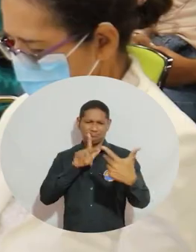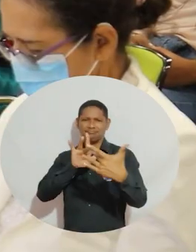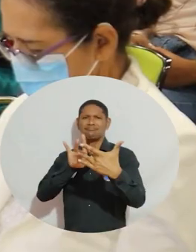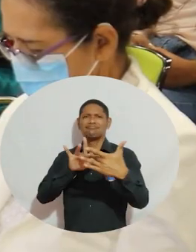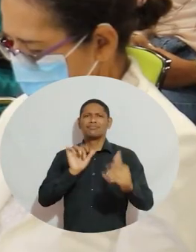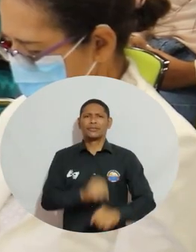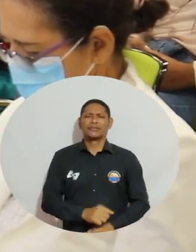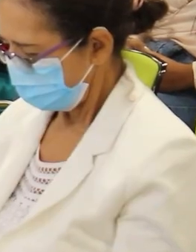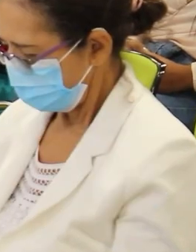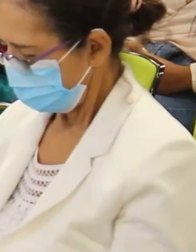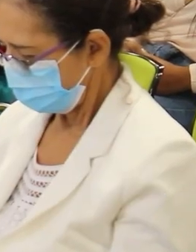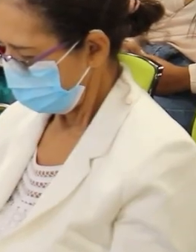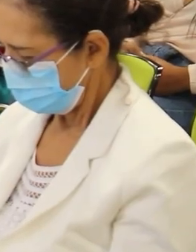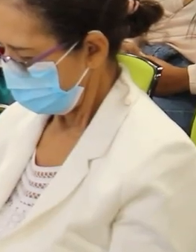mundo.